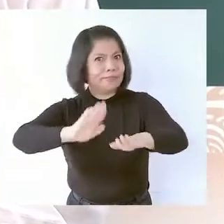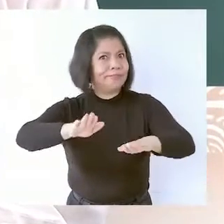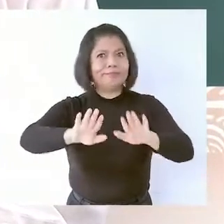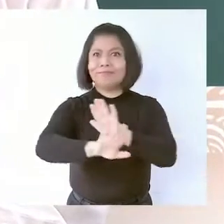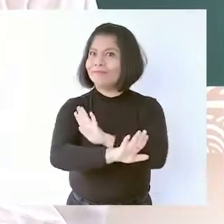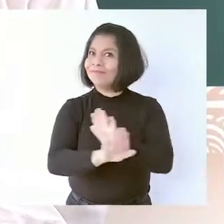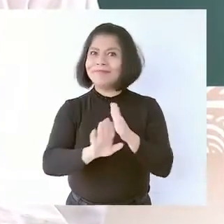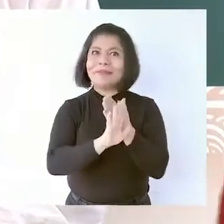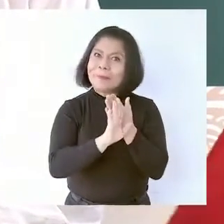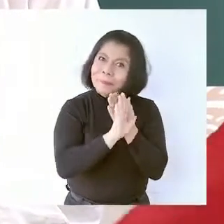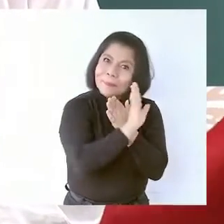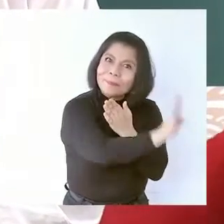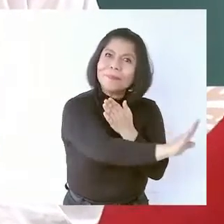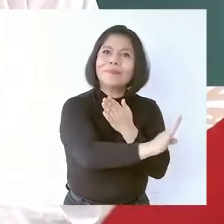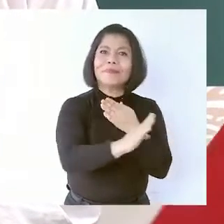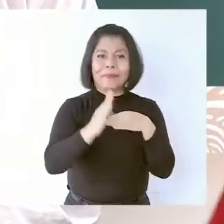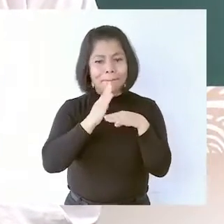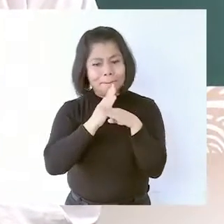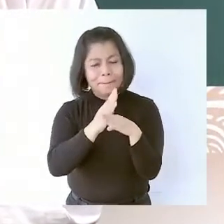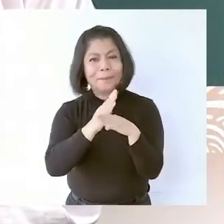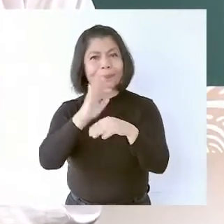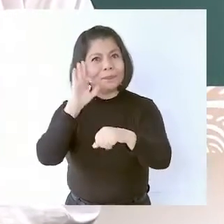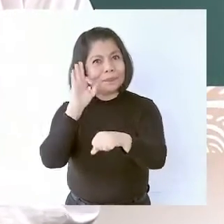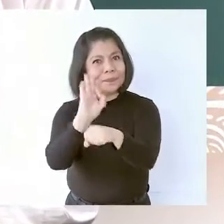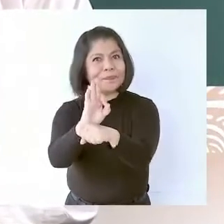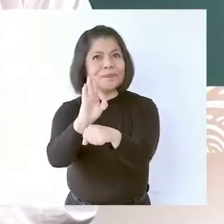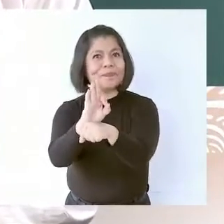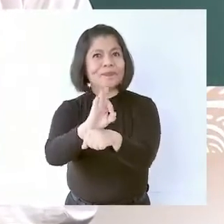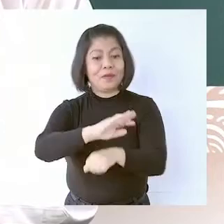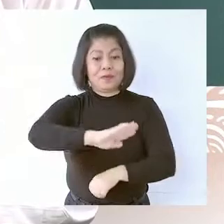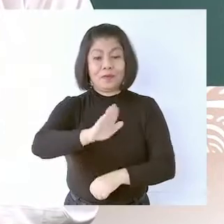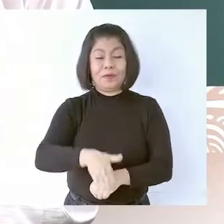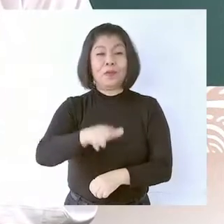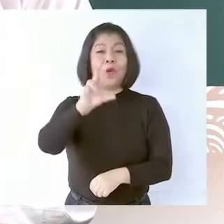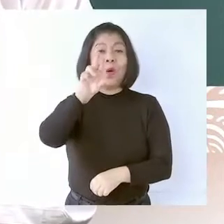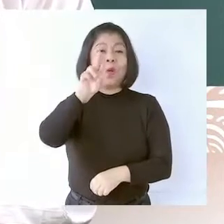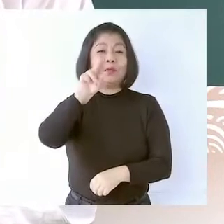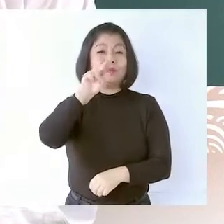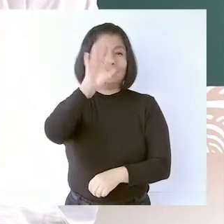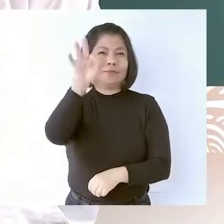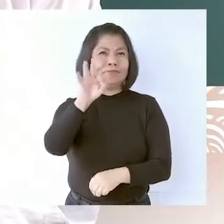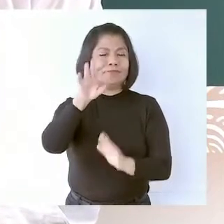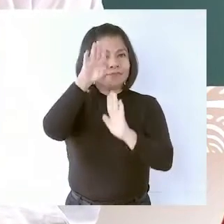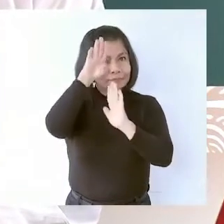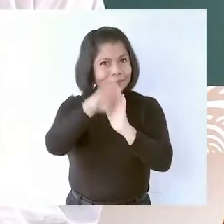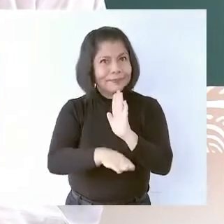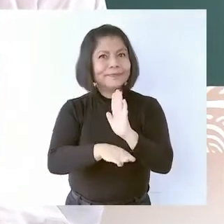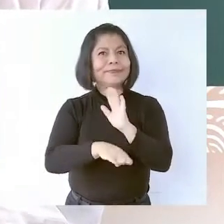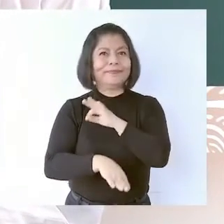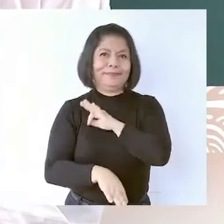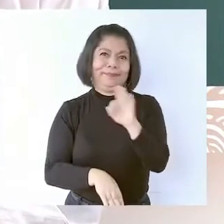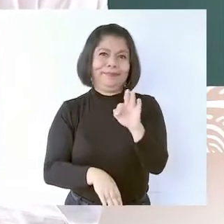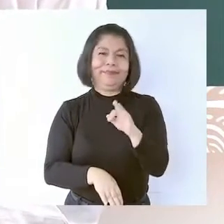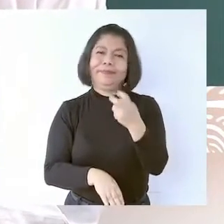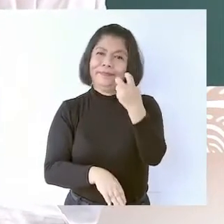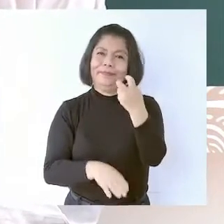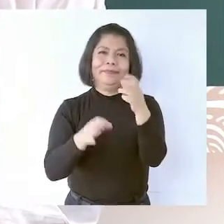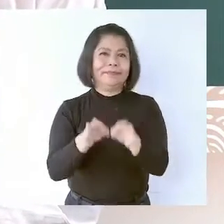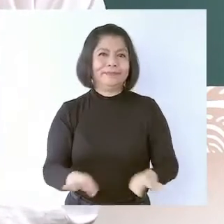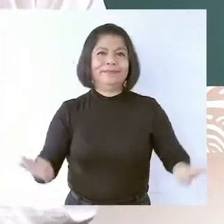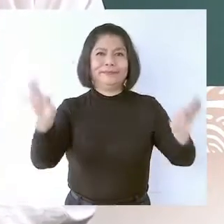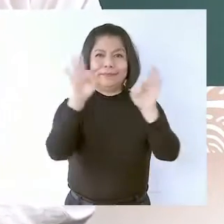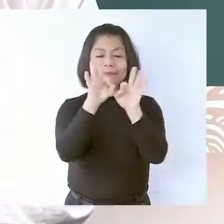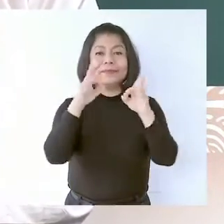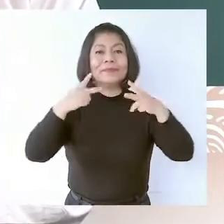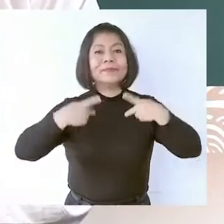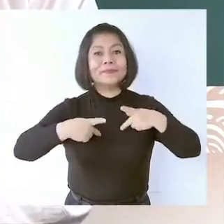un 80%. Por eso, este grupo es prioritario.